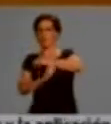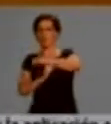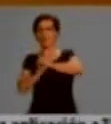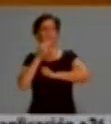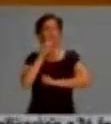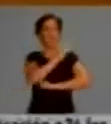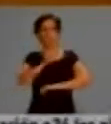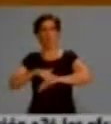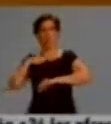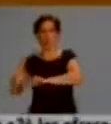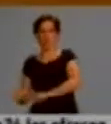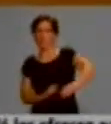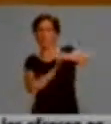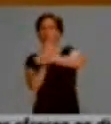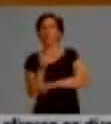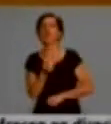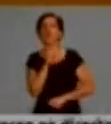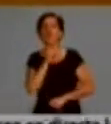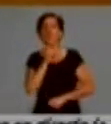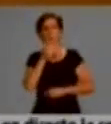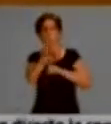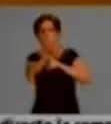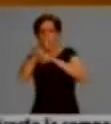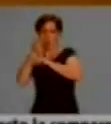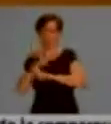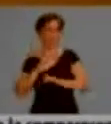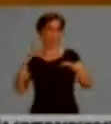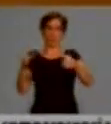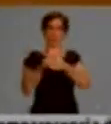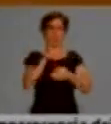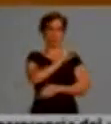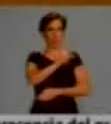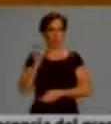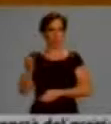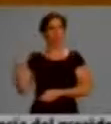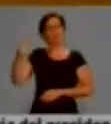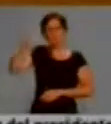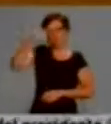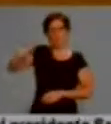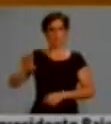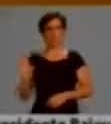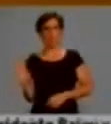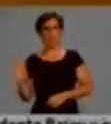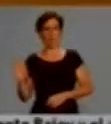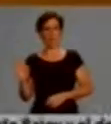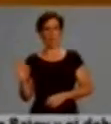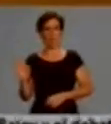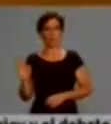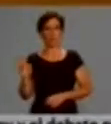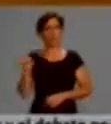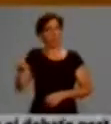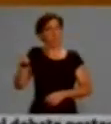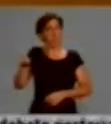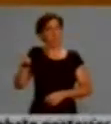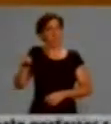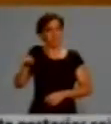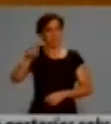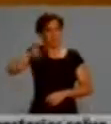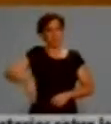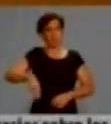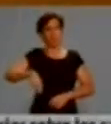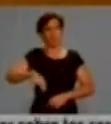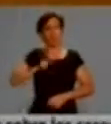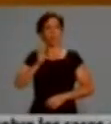defensiva consistía en atacar al Partido Popular. Tiene un indiscutible derecho